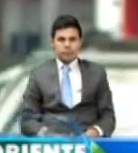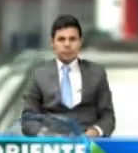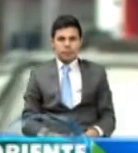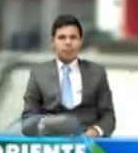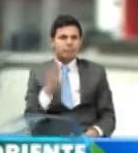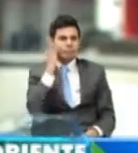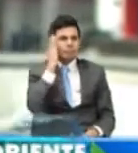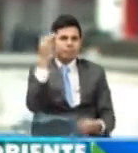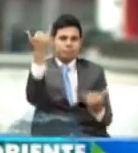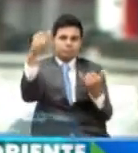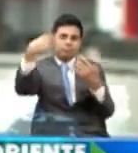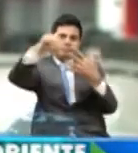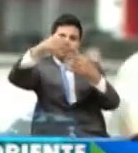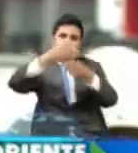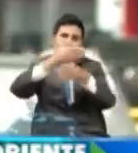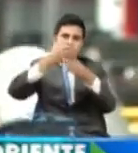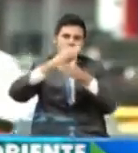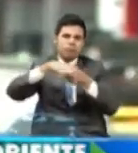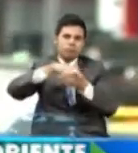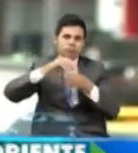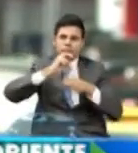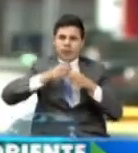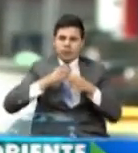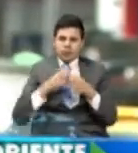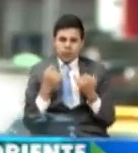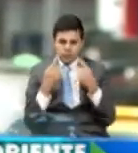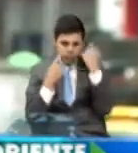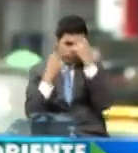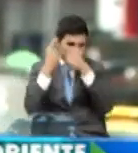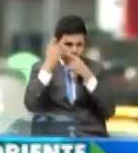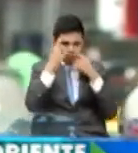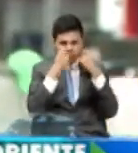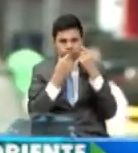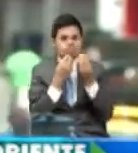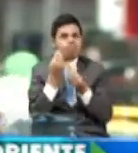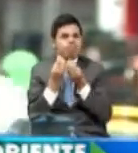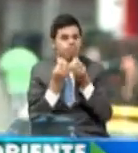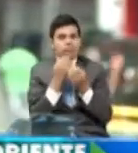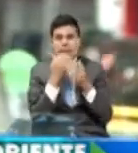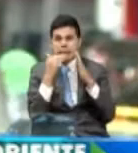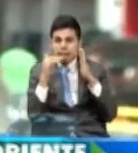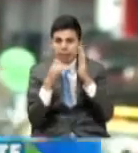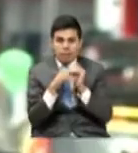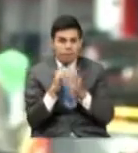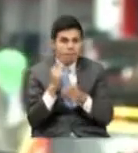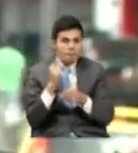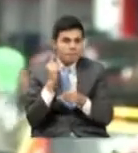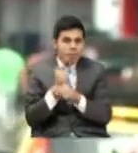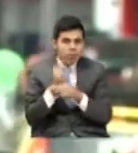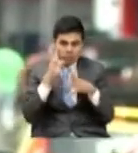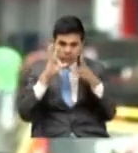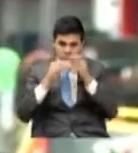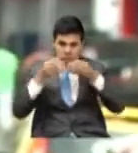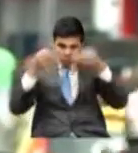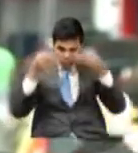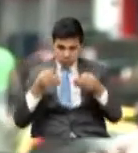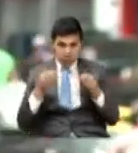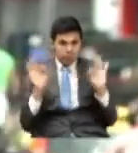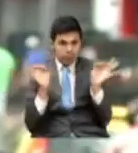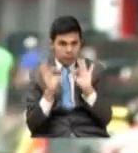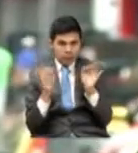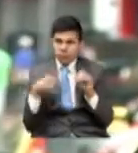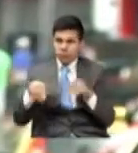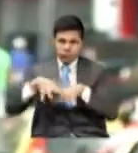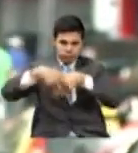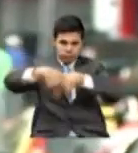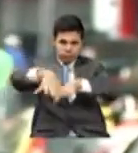estas situaciones, ellos no descartan o analizan la posibilidad de que, si no se logran algunos acuerdos, ellos pueden salir a las